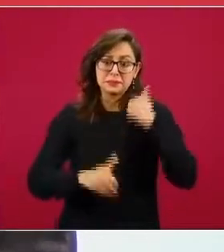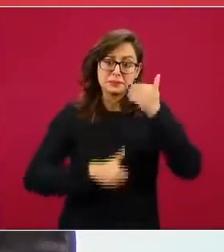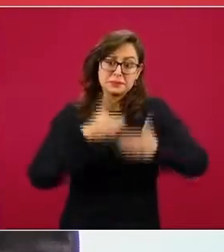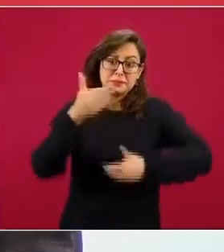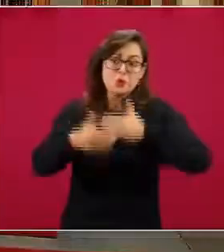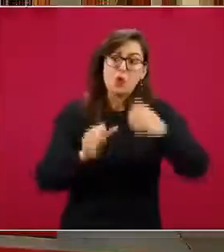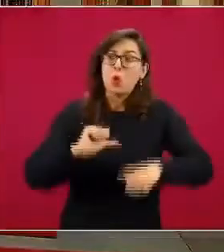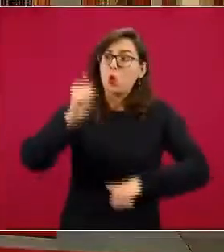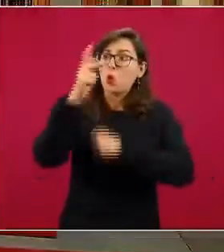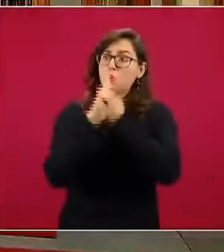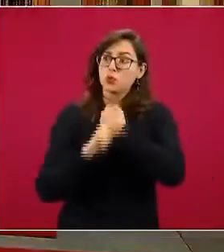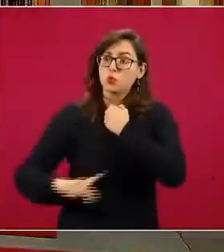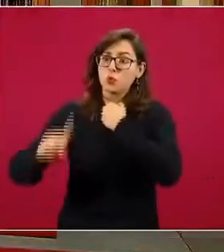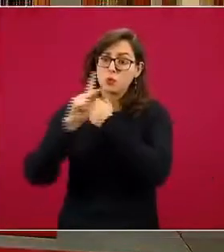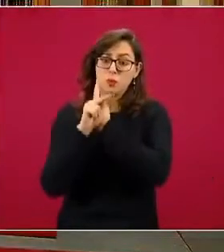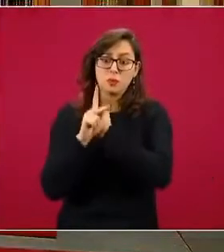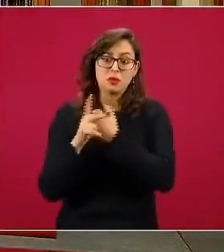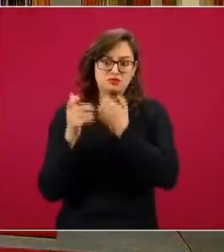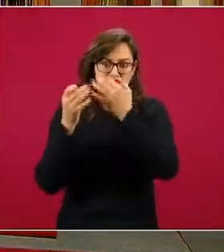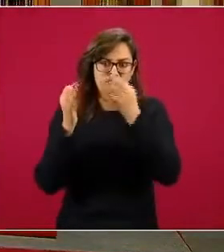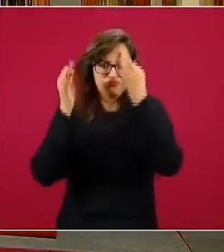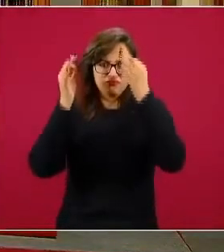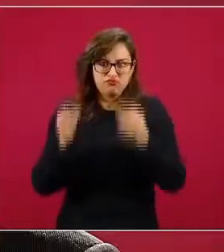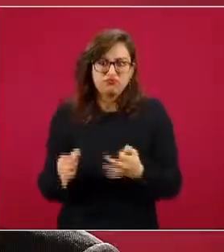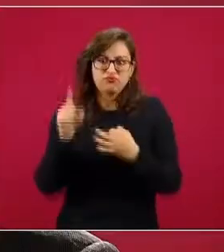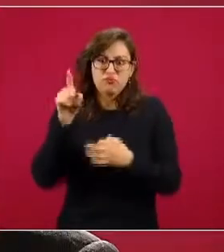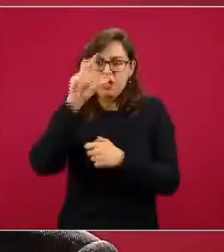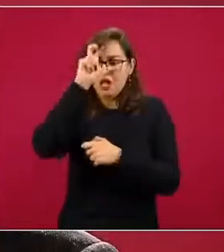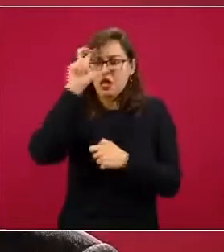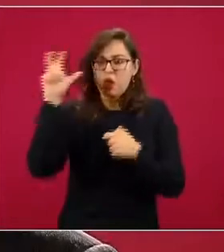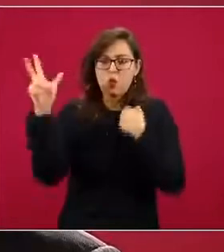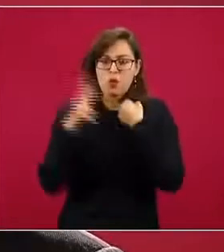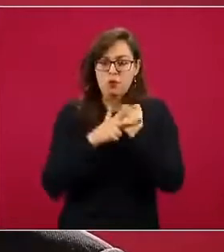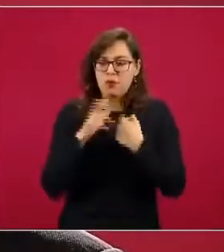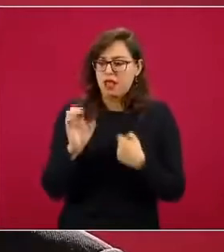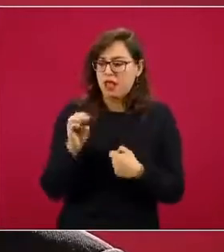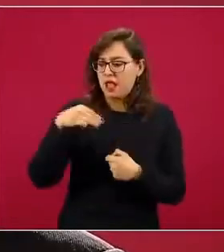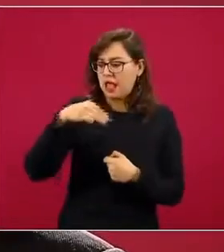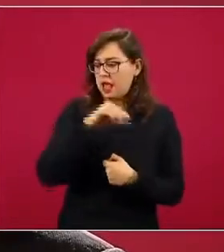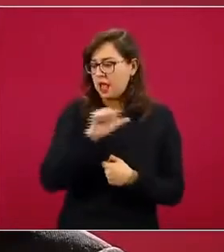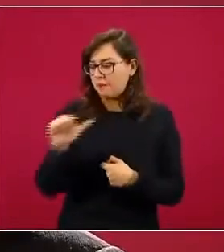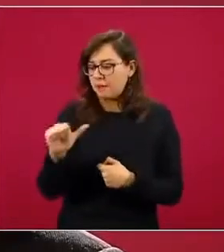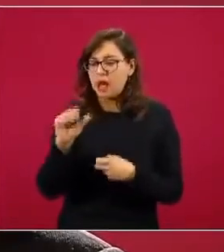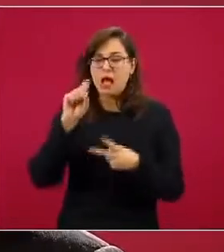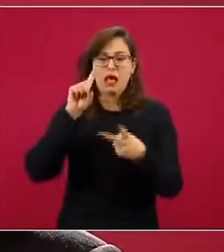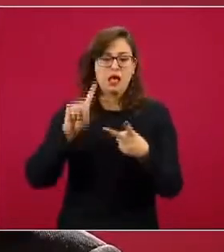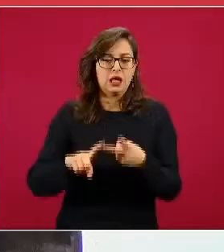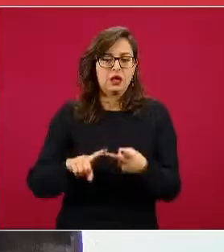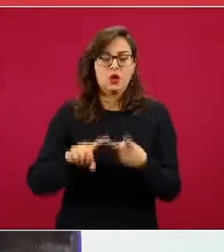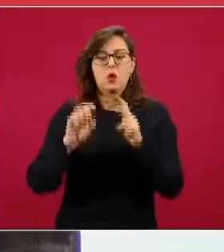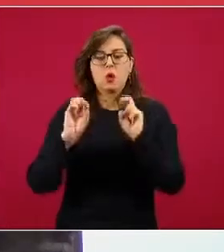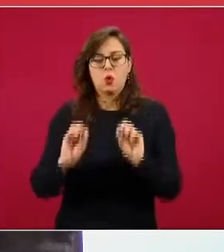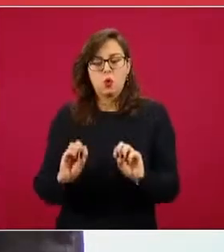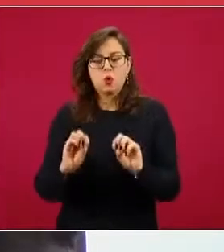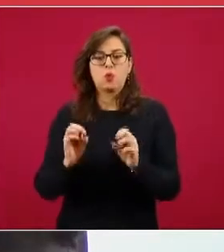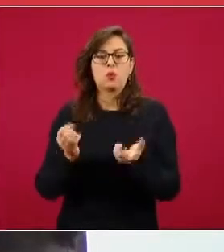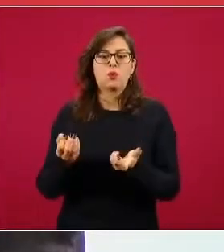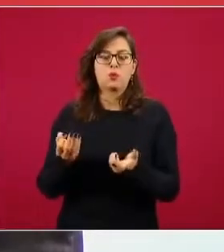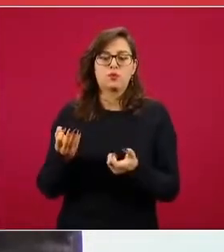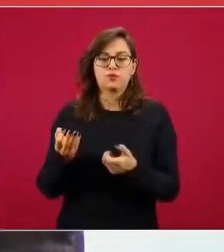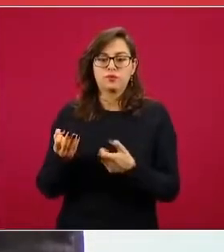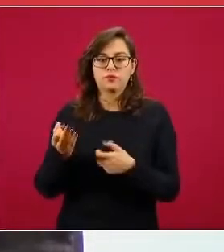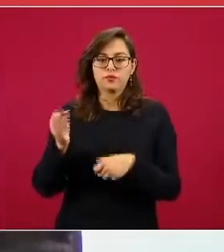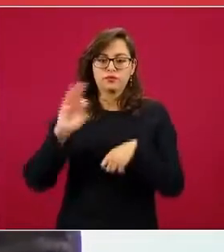alto desempeño, como la Agencia Europea de Medicamentos, EMA, por sus siglas en inglés, o la Agencia de Fármacos